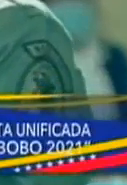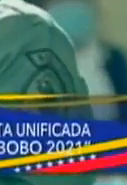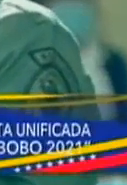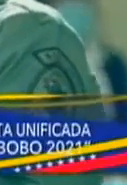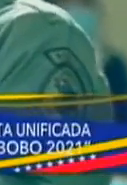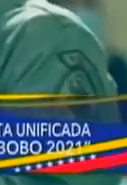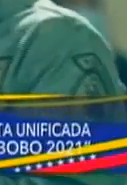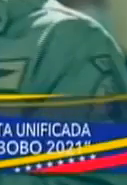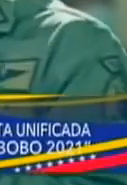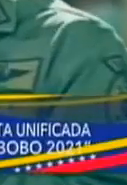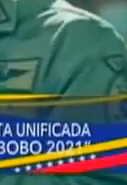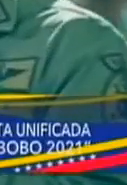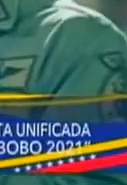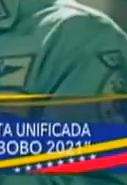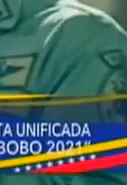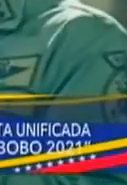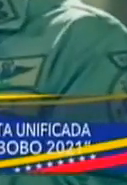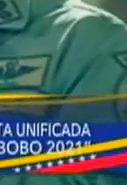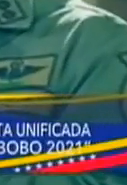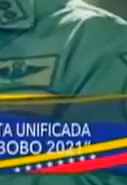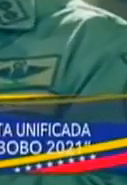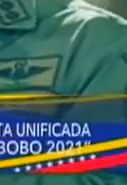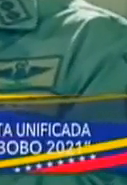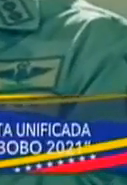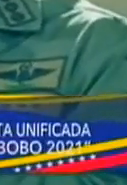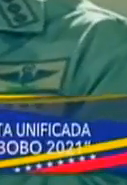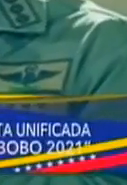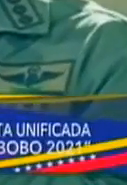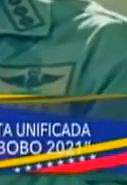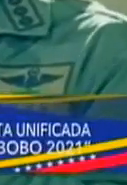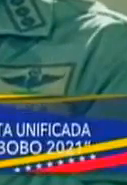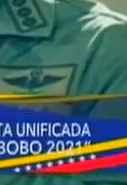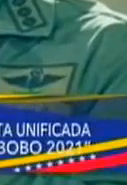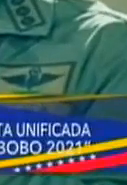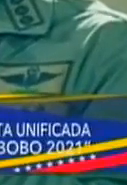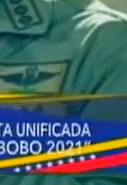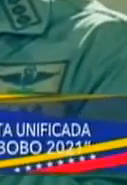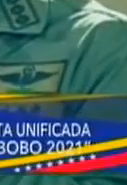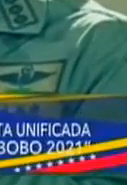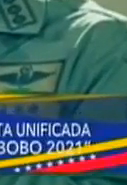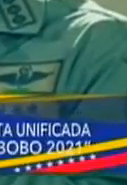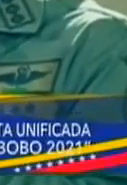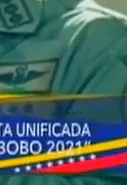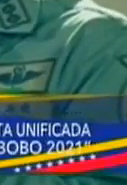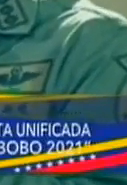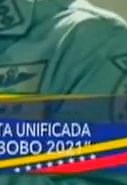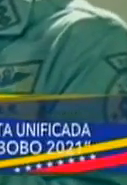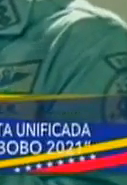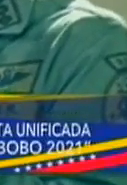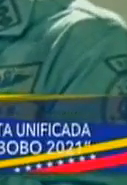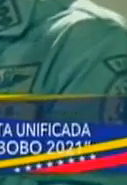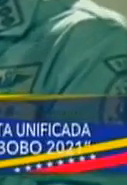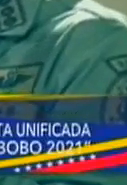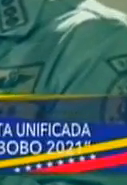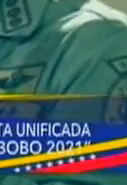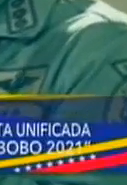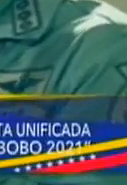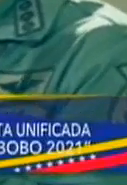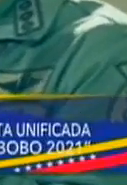arma, inicialmente aproximándolo a los medios digitales, a las redes sociales, y